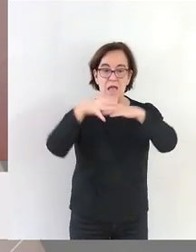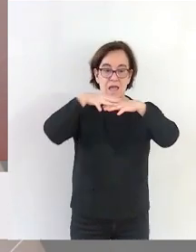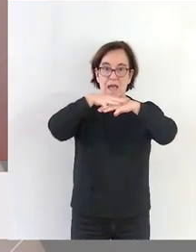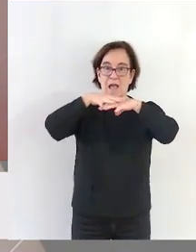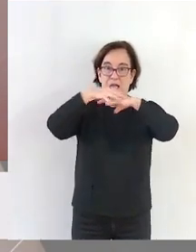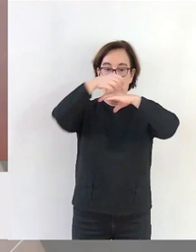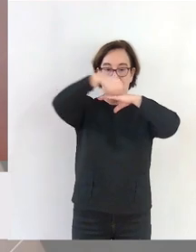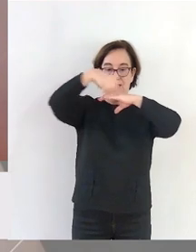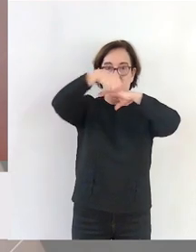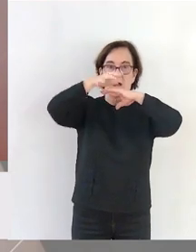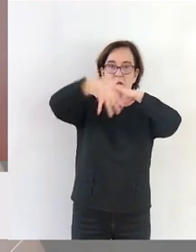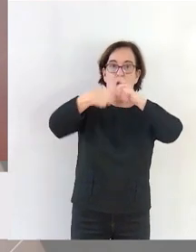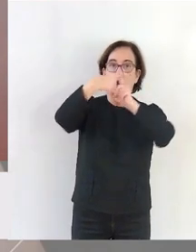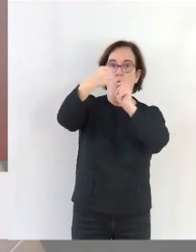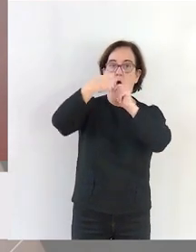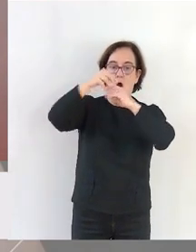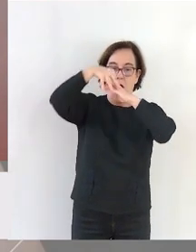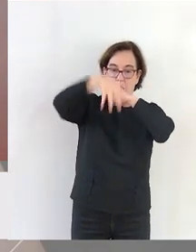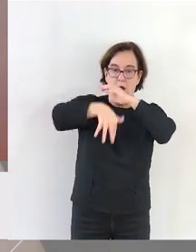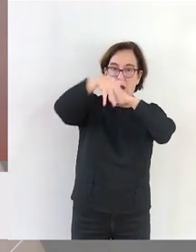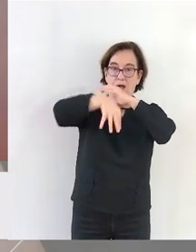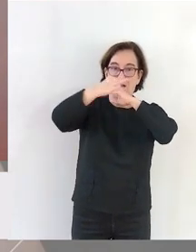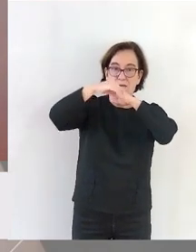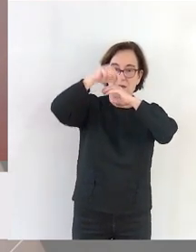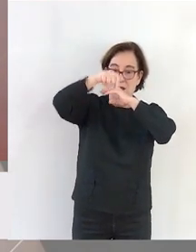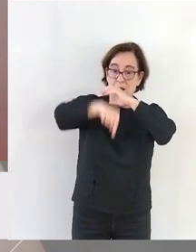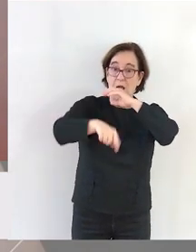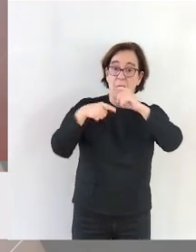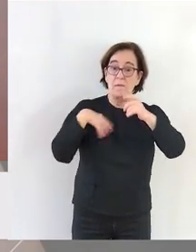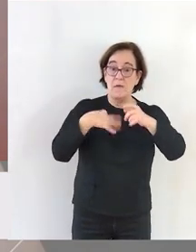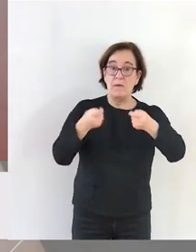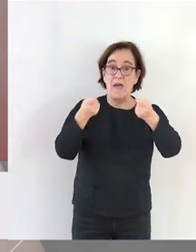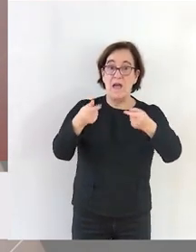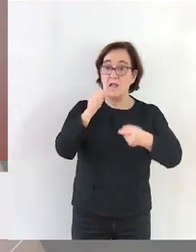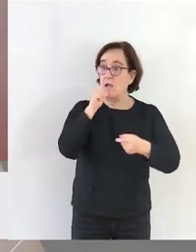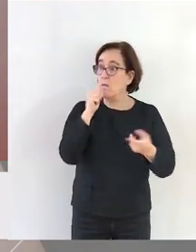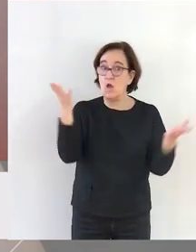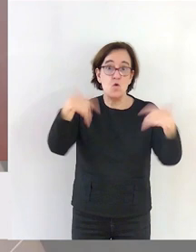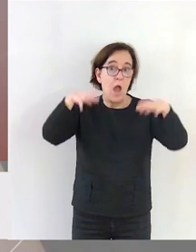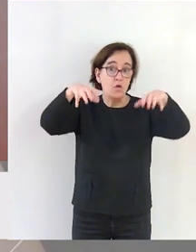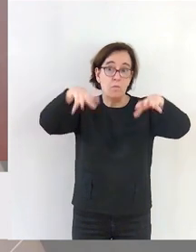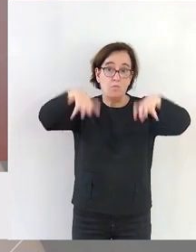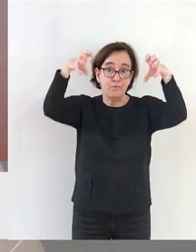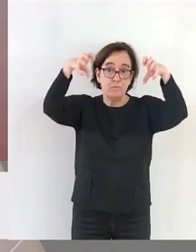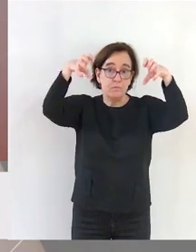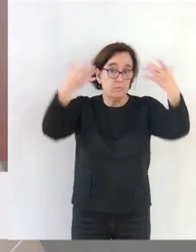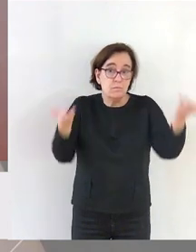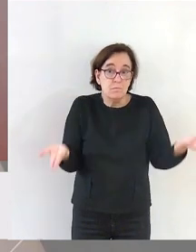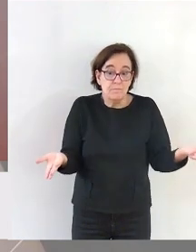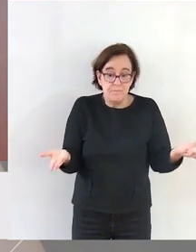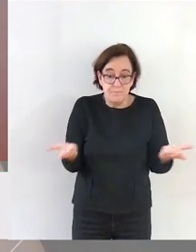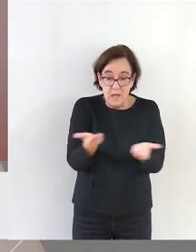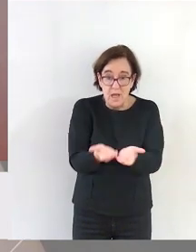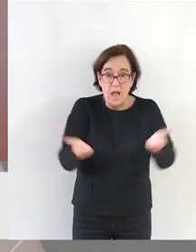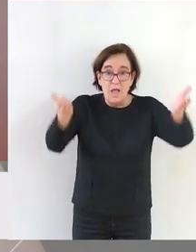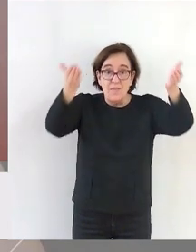con hojas de cinco rug y aquello debía proveer agua pero claro al no haber lluvia no el depósito estaba